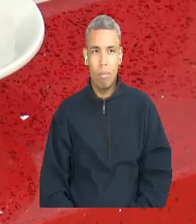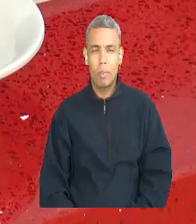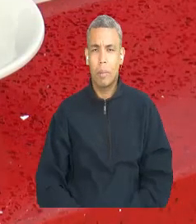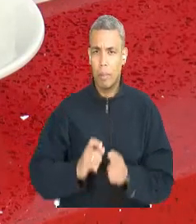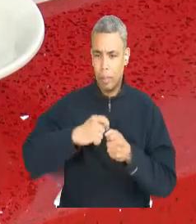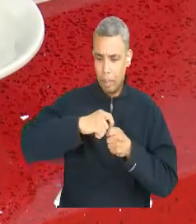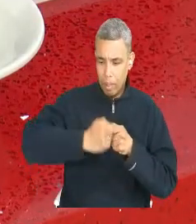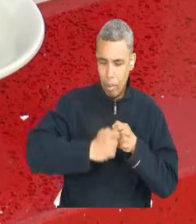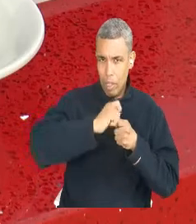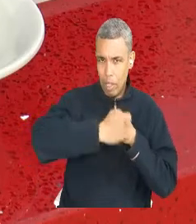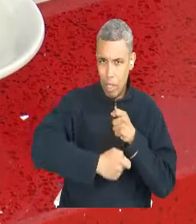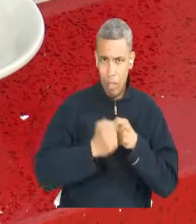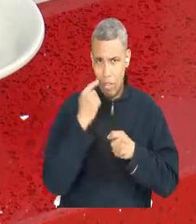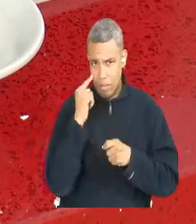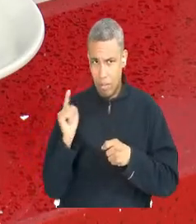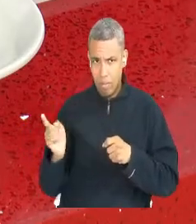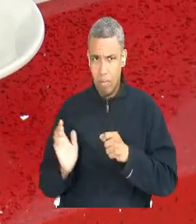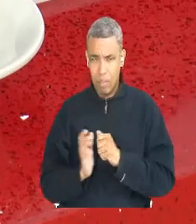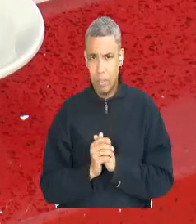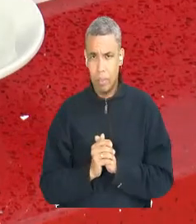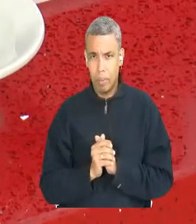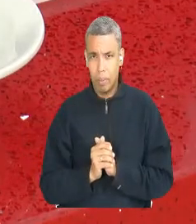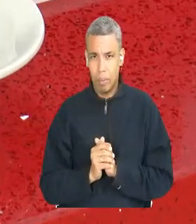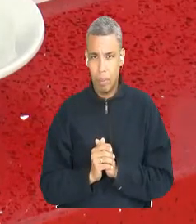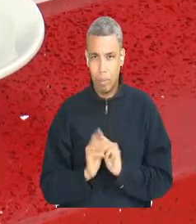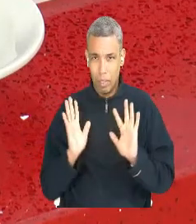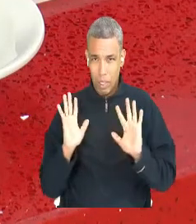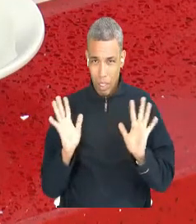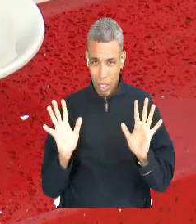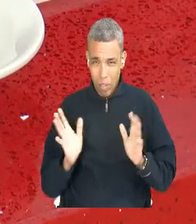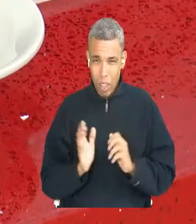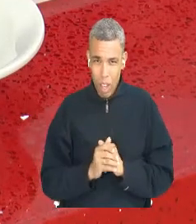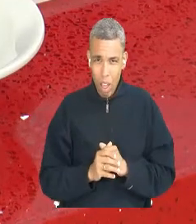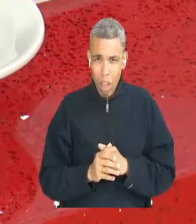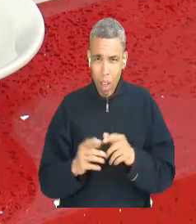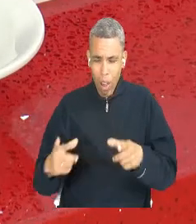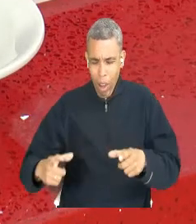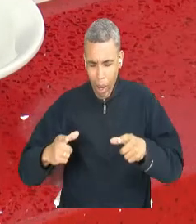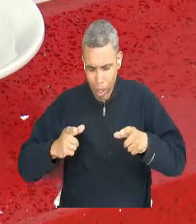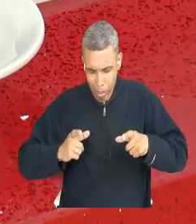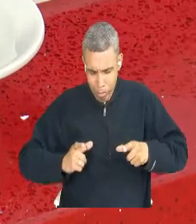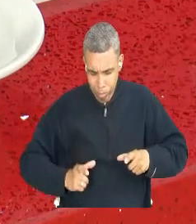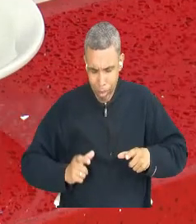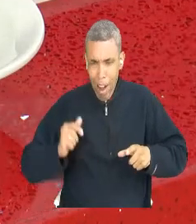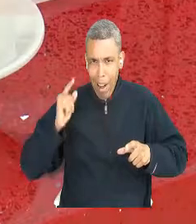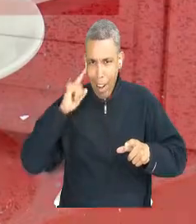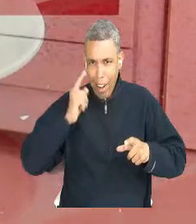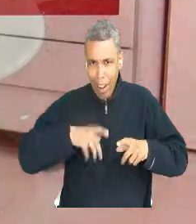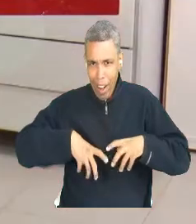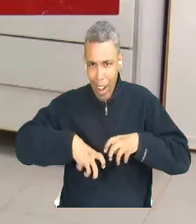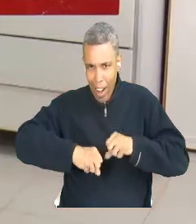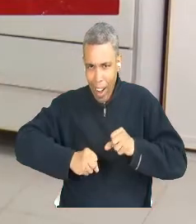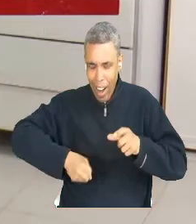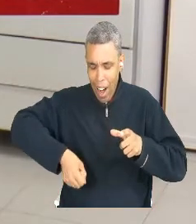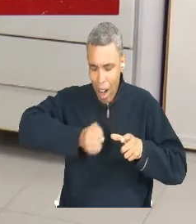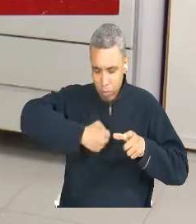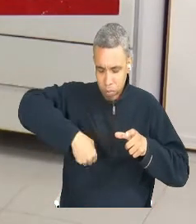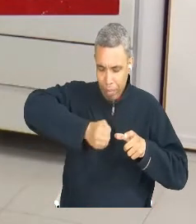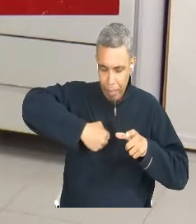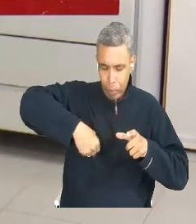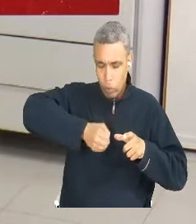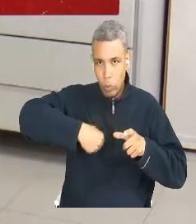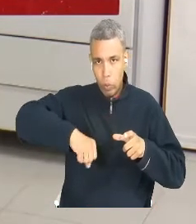manzana. Aquí tenemos la masa de crepe, ya nuestra receta dio las cantidades, es muy sencillo. Sí. Por este lado tenemos